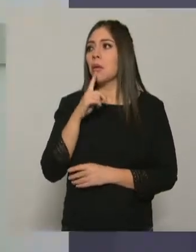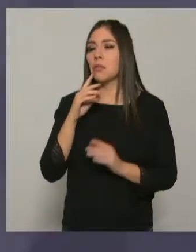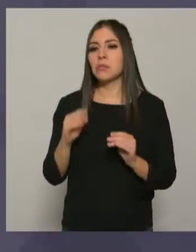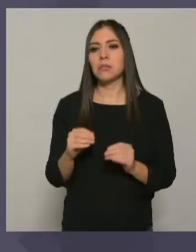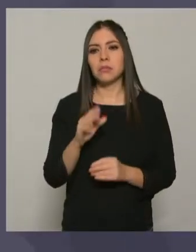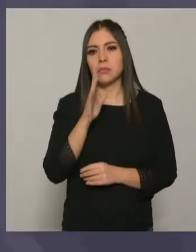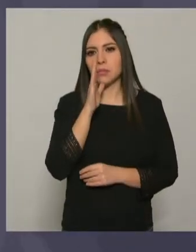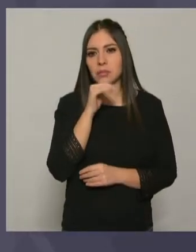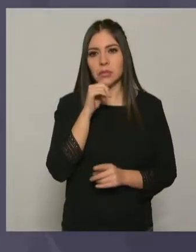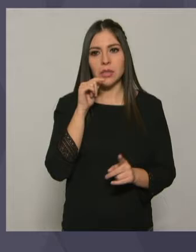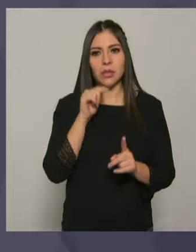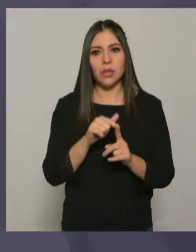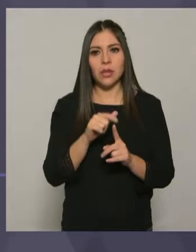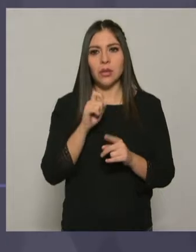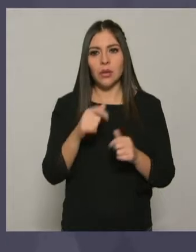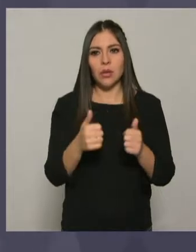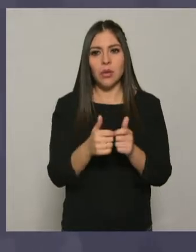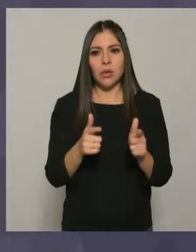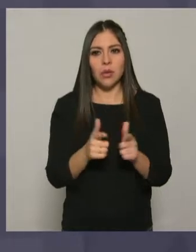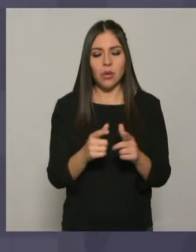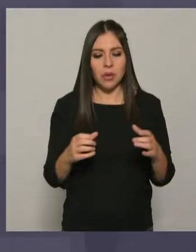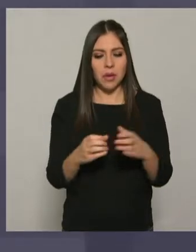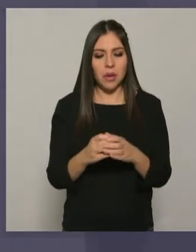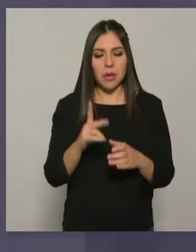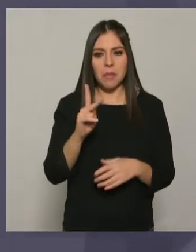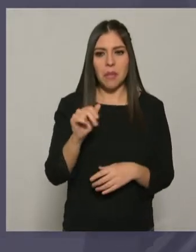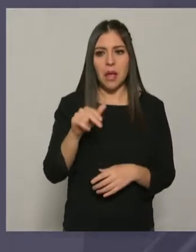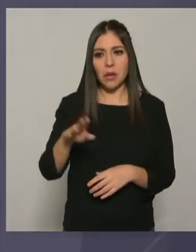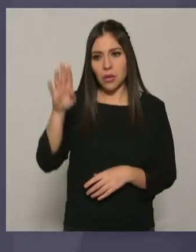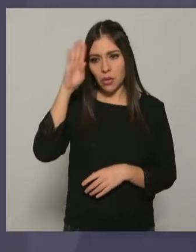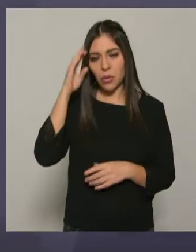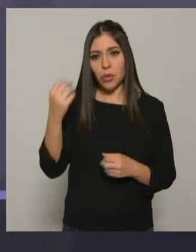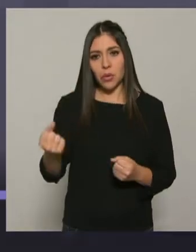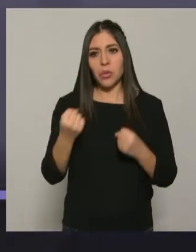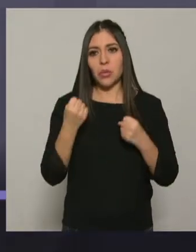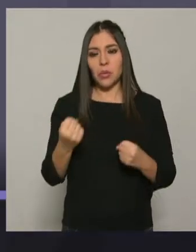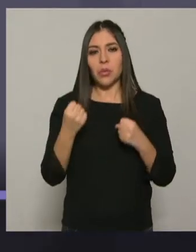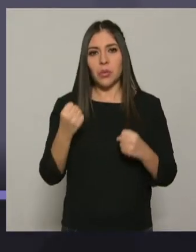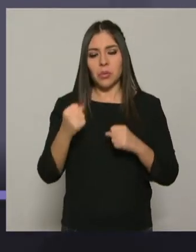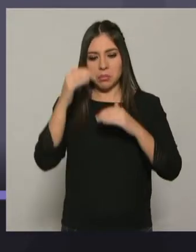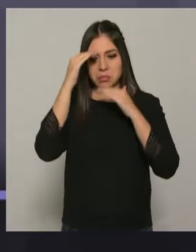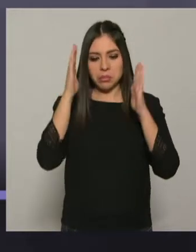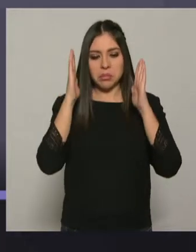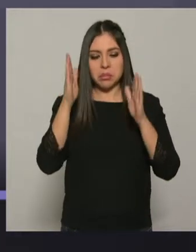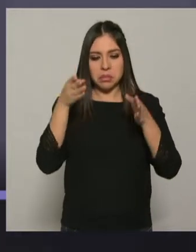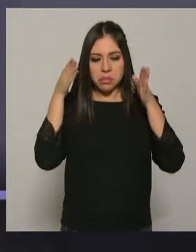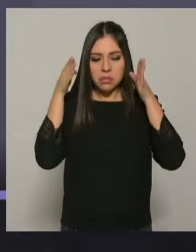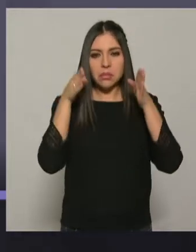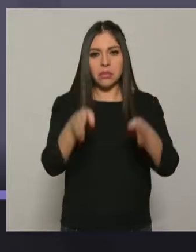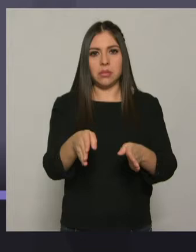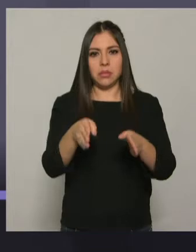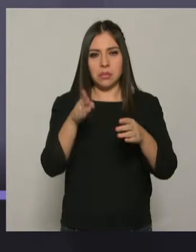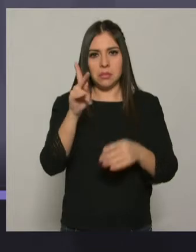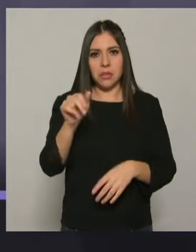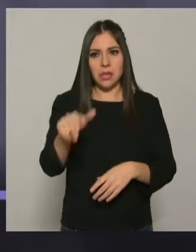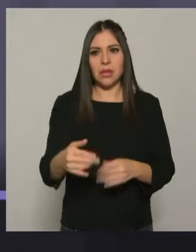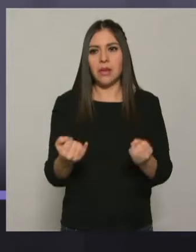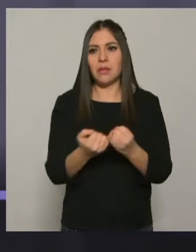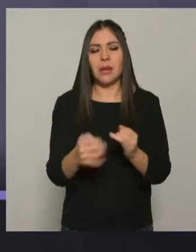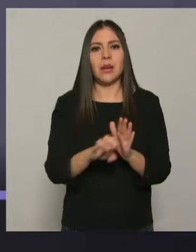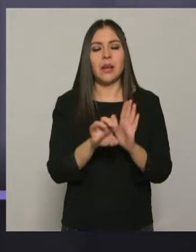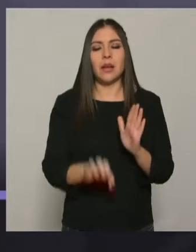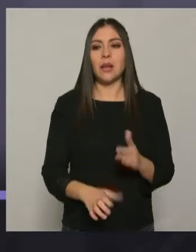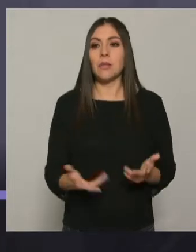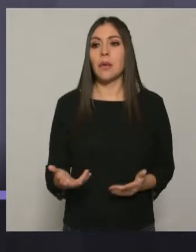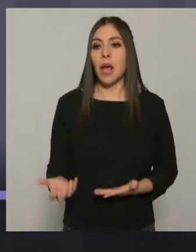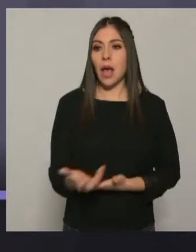viene directamente de estos grupos de fascismo y de extrema derecha. O sea, pasa como en el caso del aborto, por ejemplo,